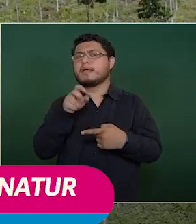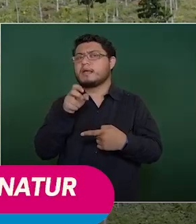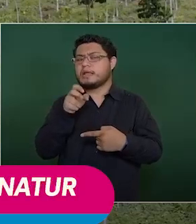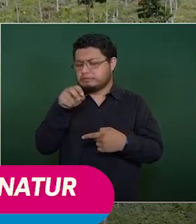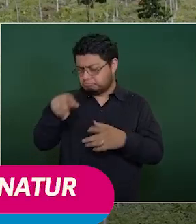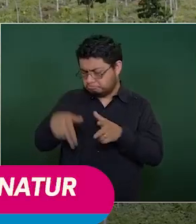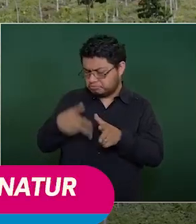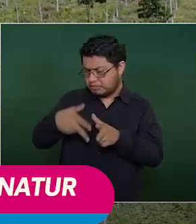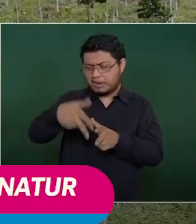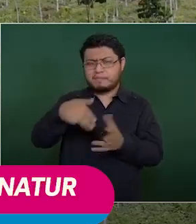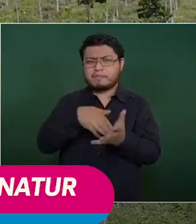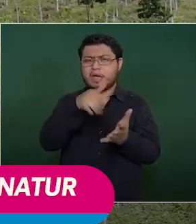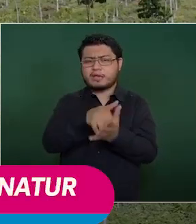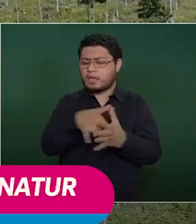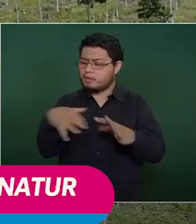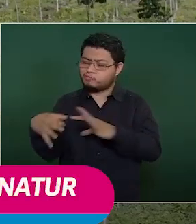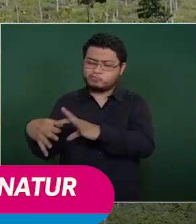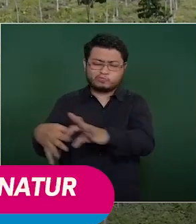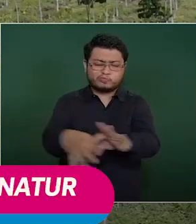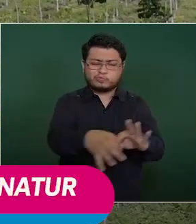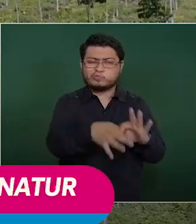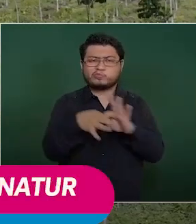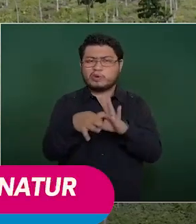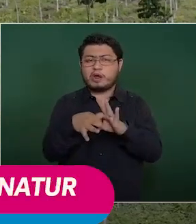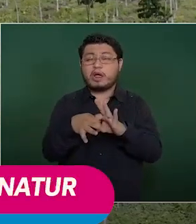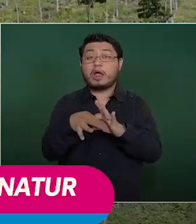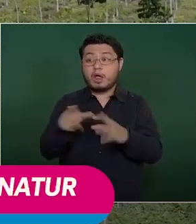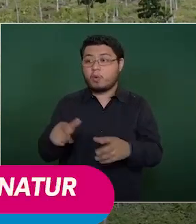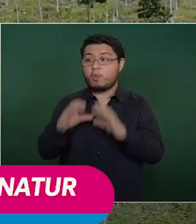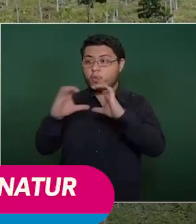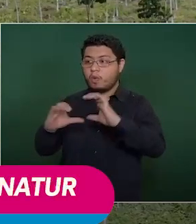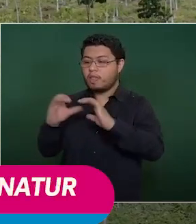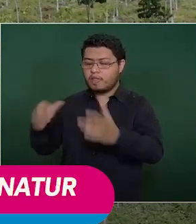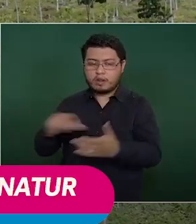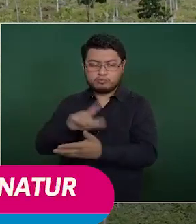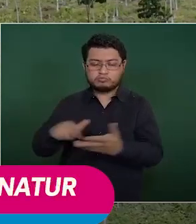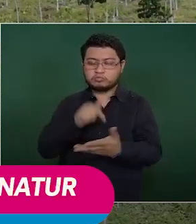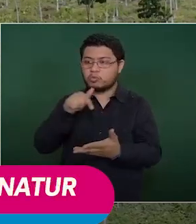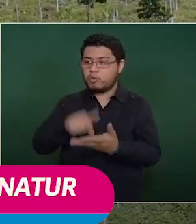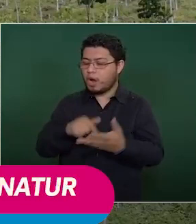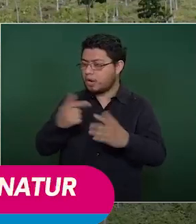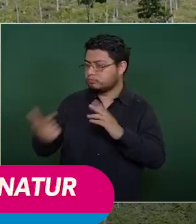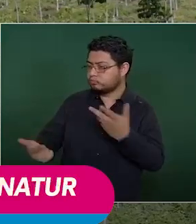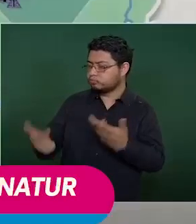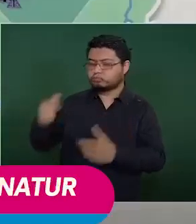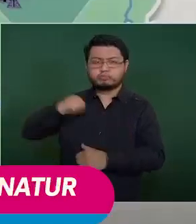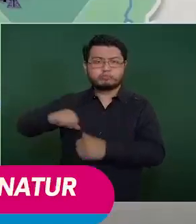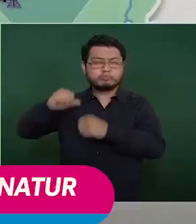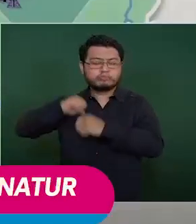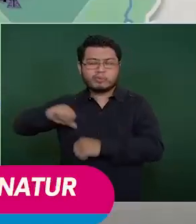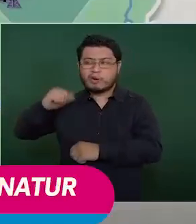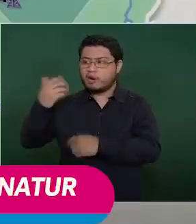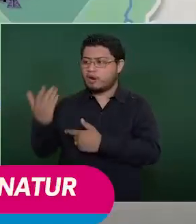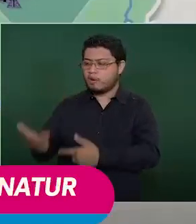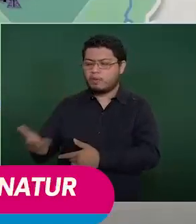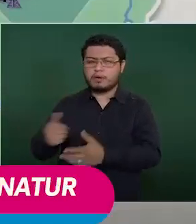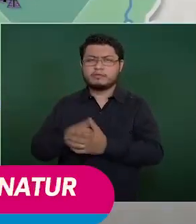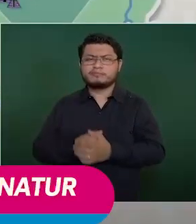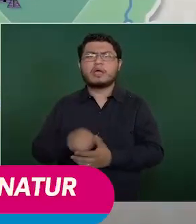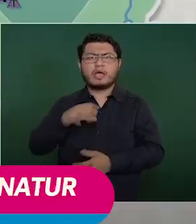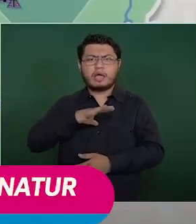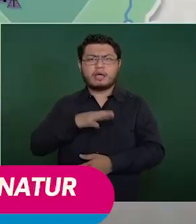integra el programa de mejoramiento de zonas arqueológicas PROMESA, a través del cual se mejoran 26